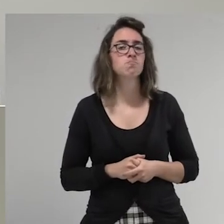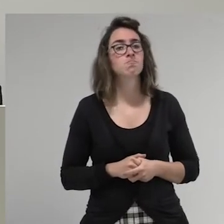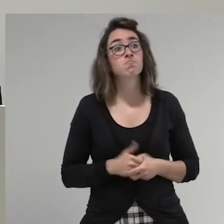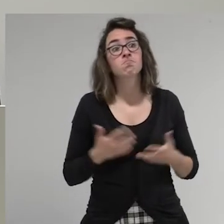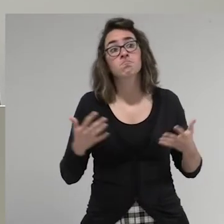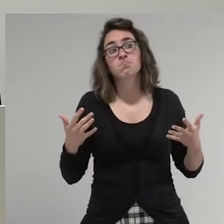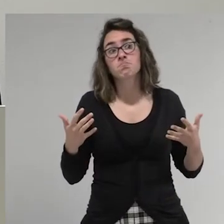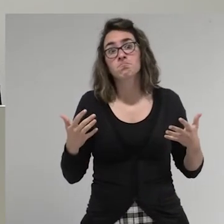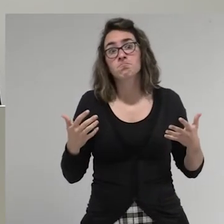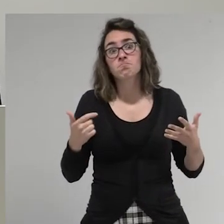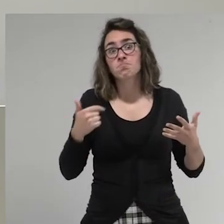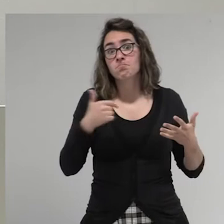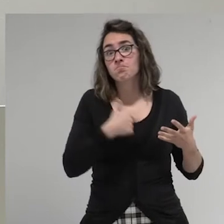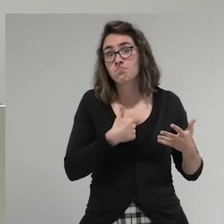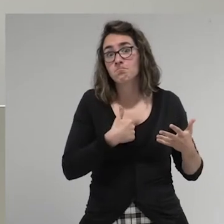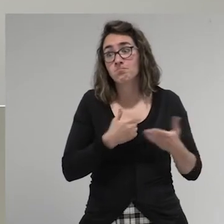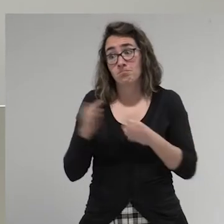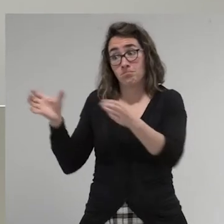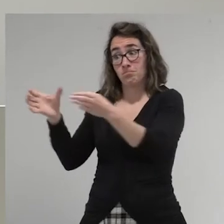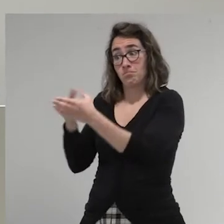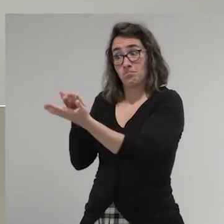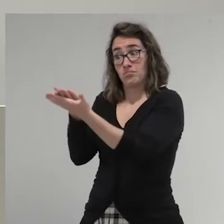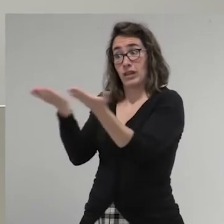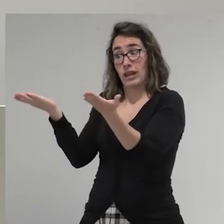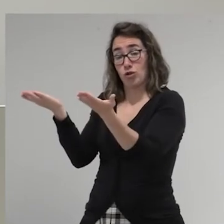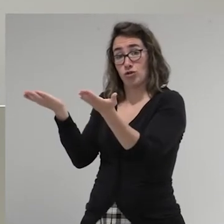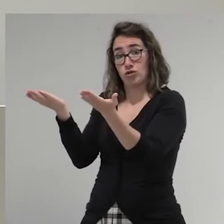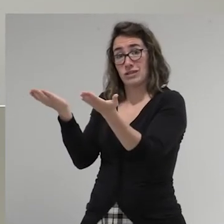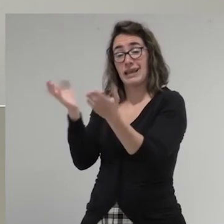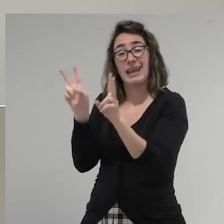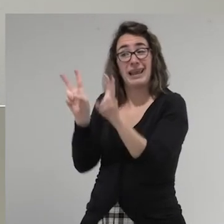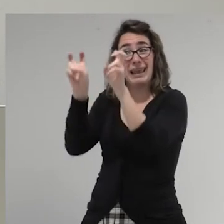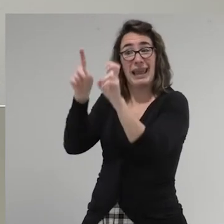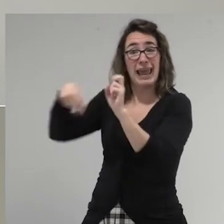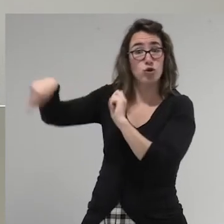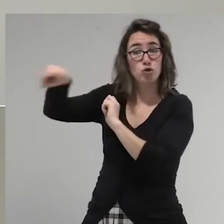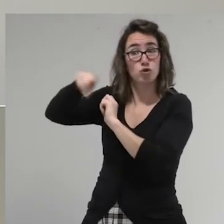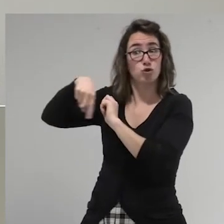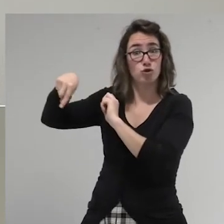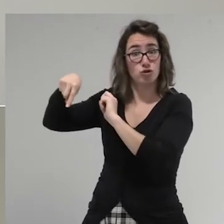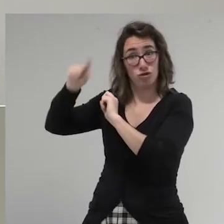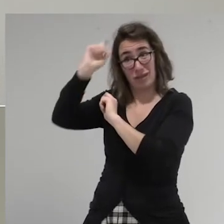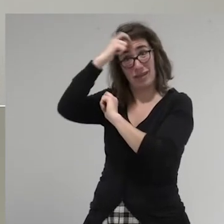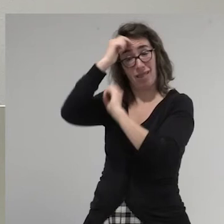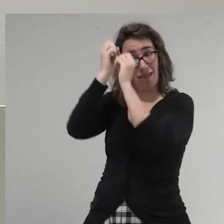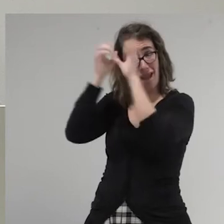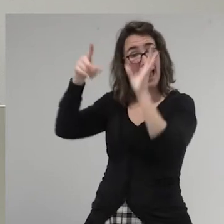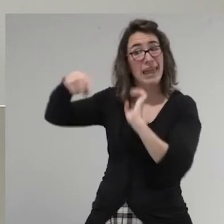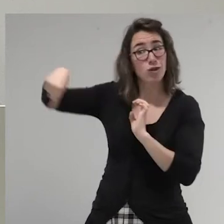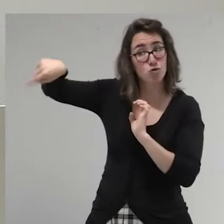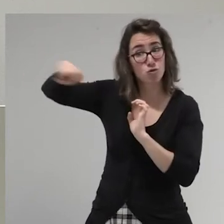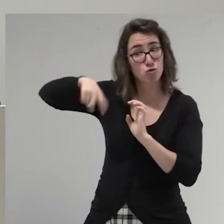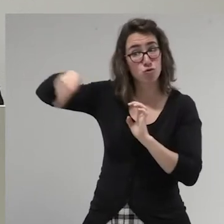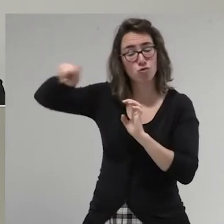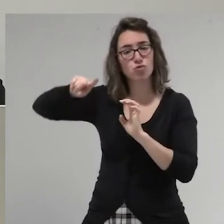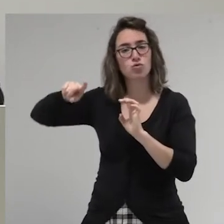Yo no, o sea, yo no puedo hablar por ellos, porque ellos, no sé quiénes son ellos. O sea, esta idea de ellos como un grupo